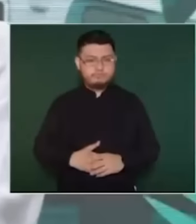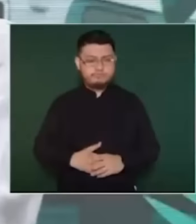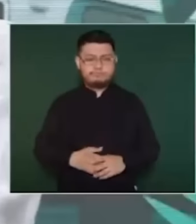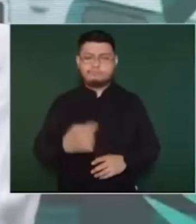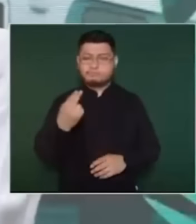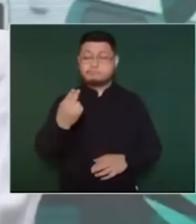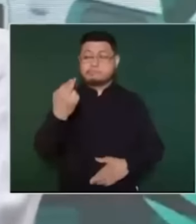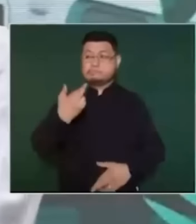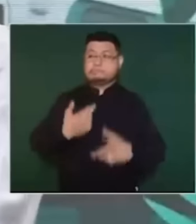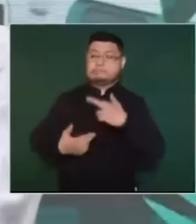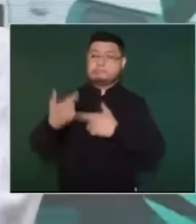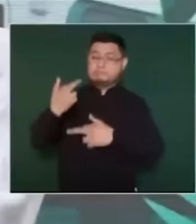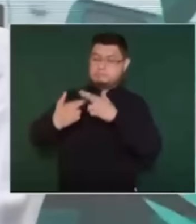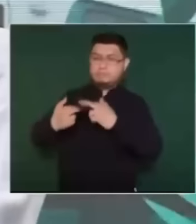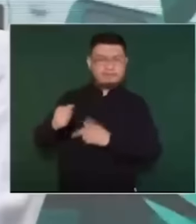regresar a Gandhi,